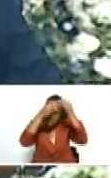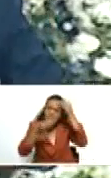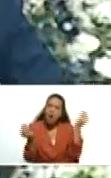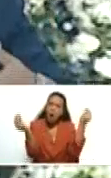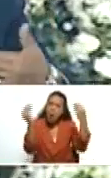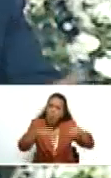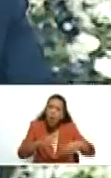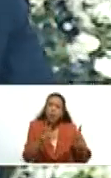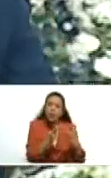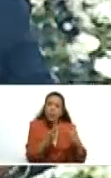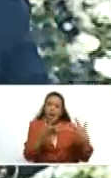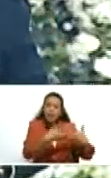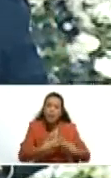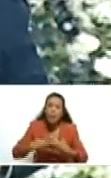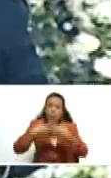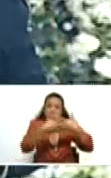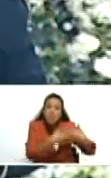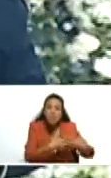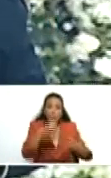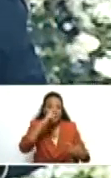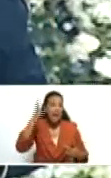con Estados Unidos de Norteamérica.